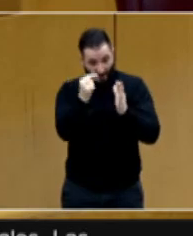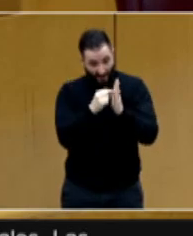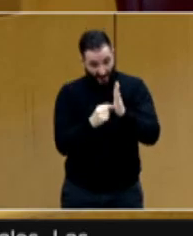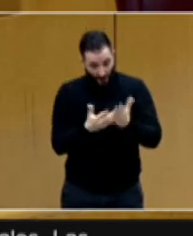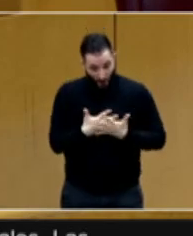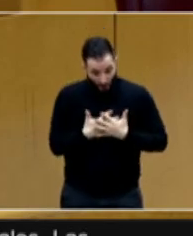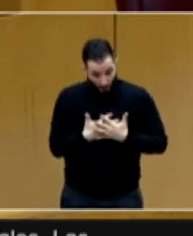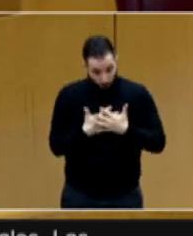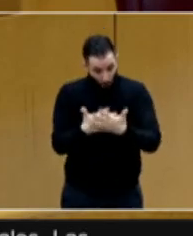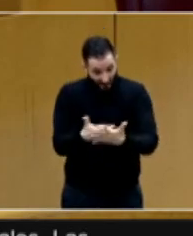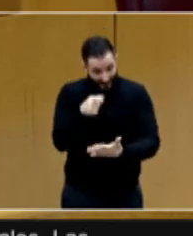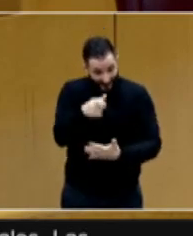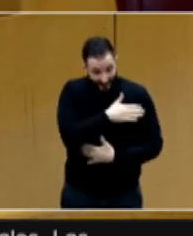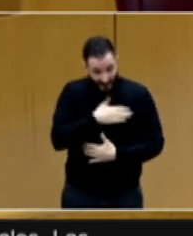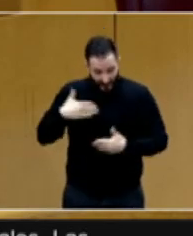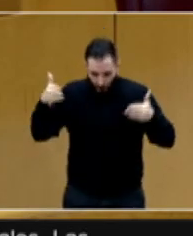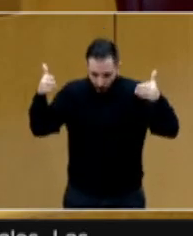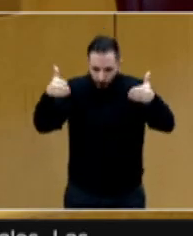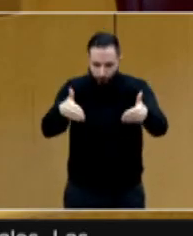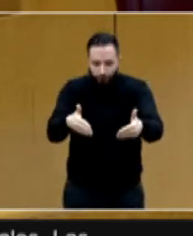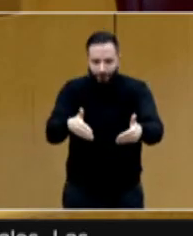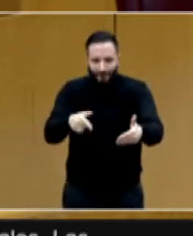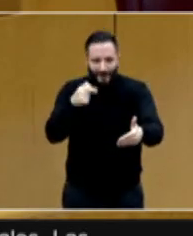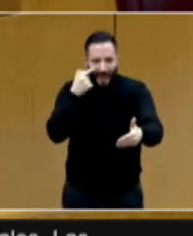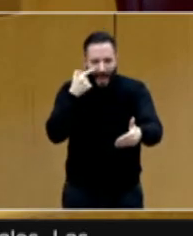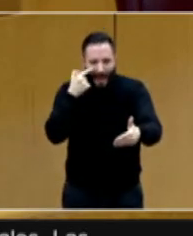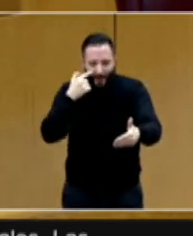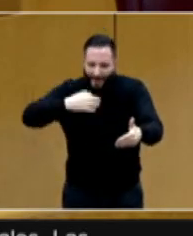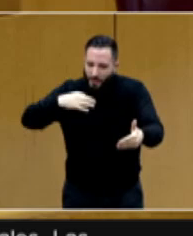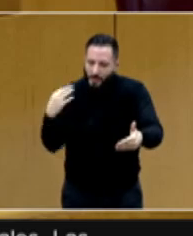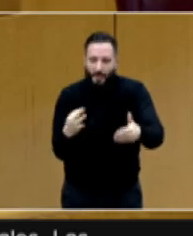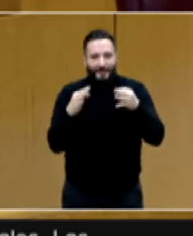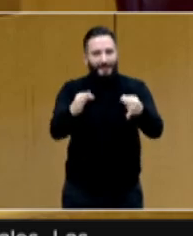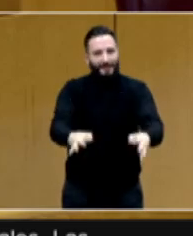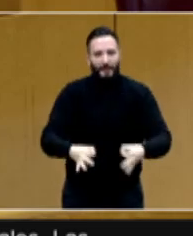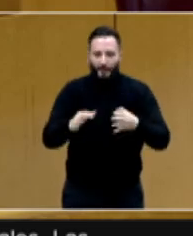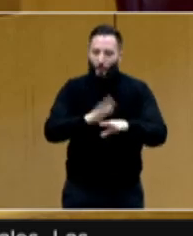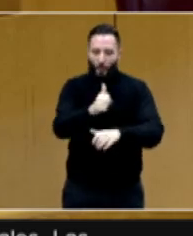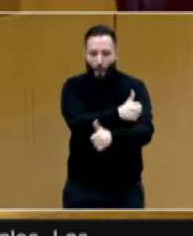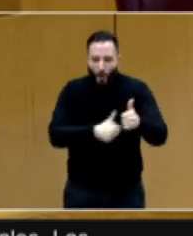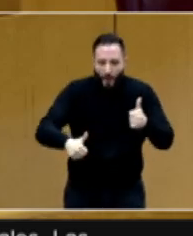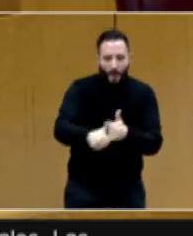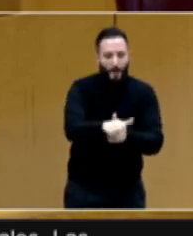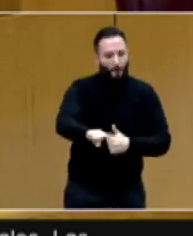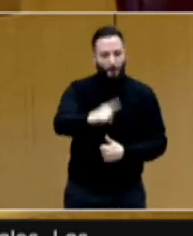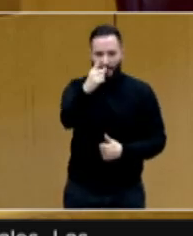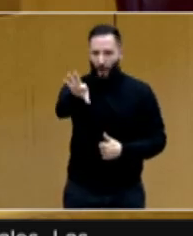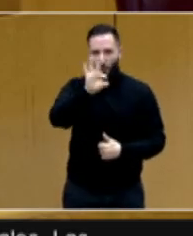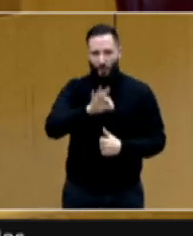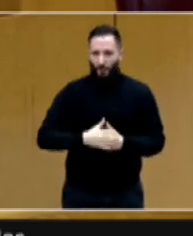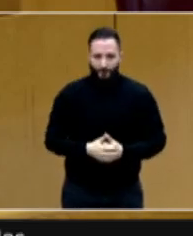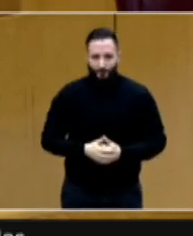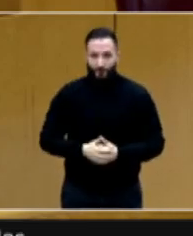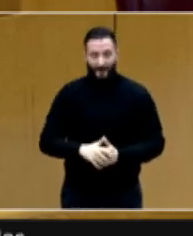las que es que en las que queremos enfocarnos deben considerarse siempre como la primera opción la